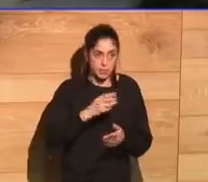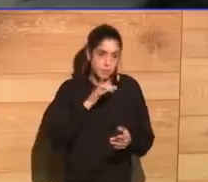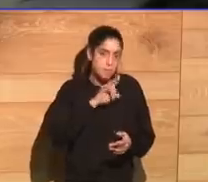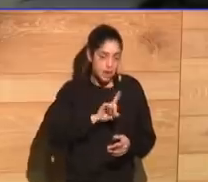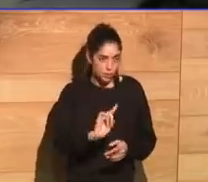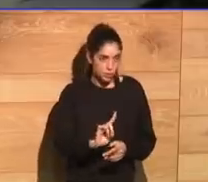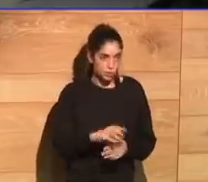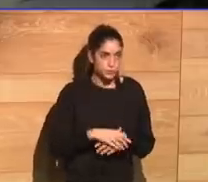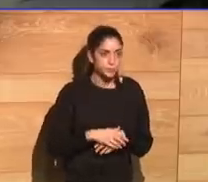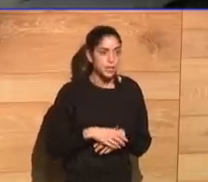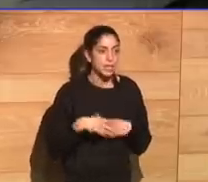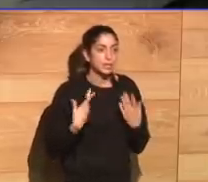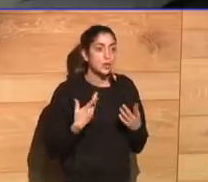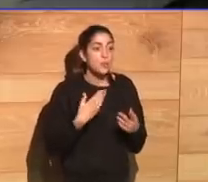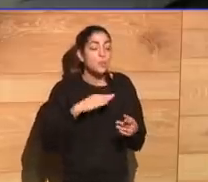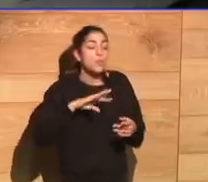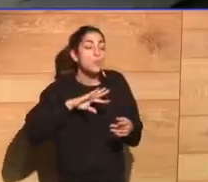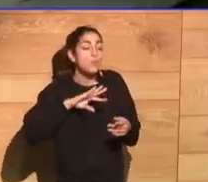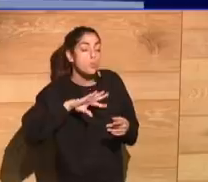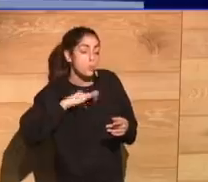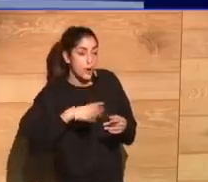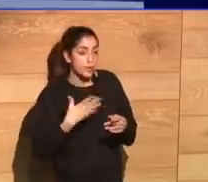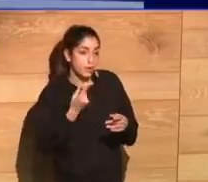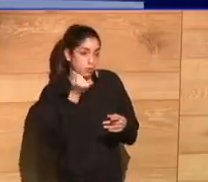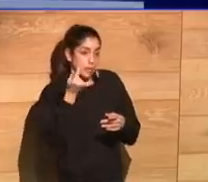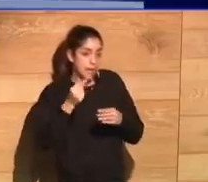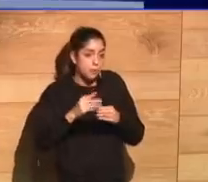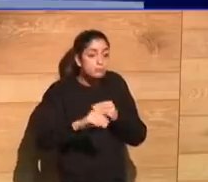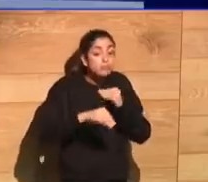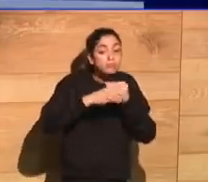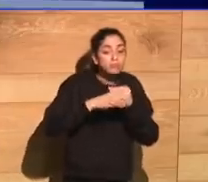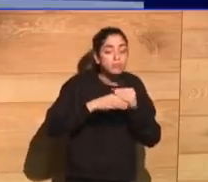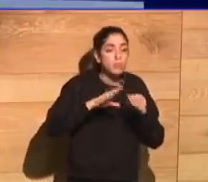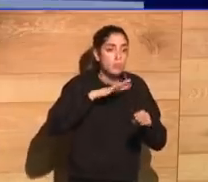Cobró algo menos por algún día más de trabajo. Aún así, una barbaridad y marcó el top.